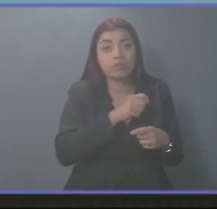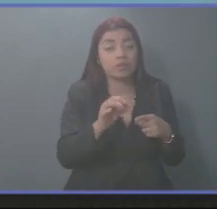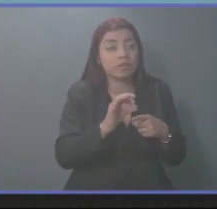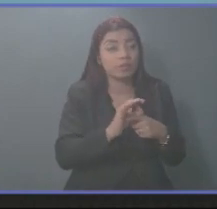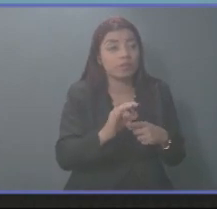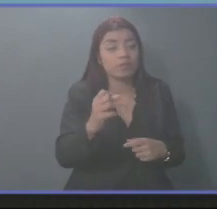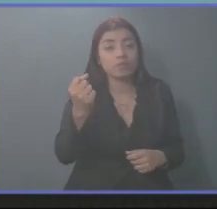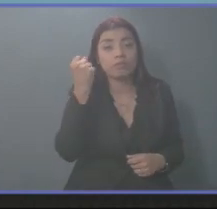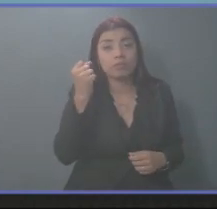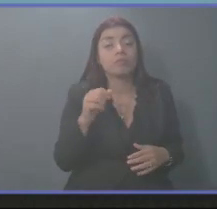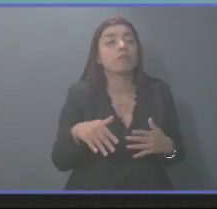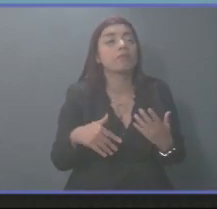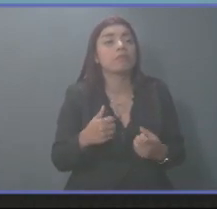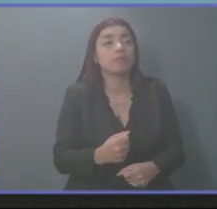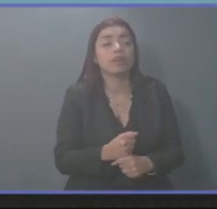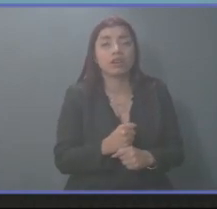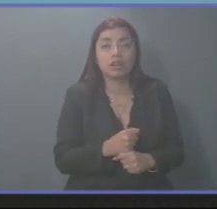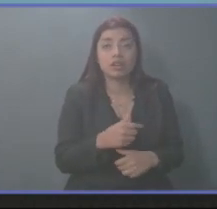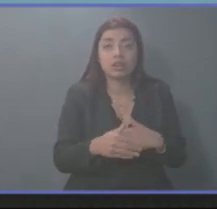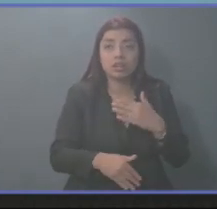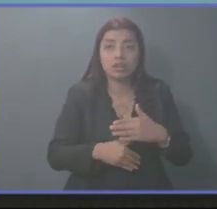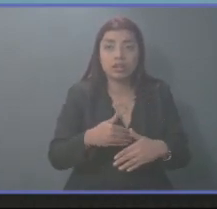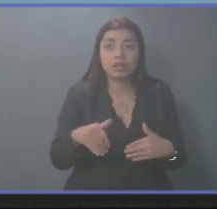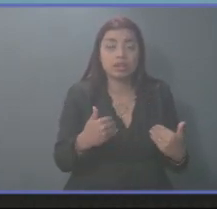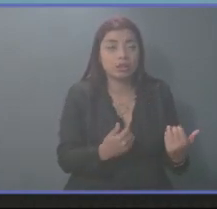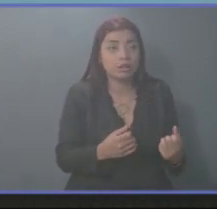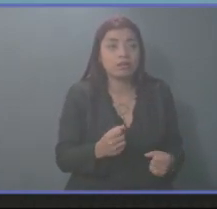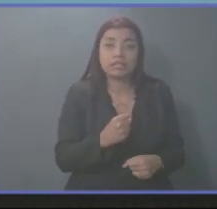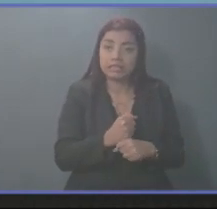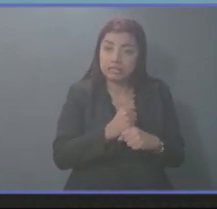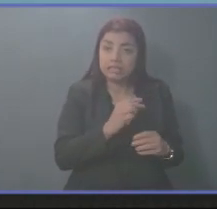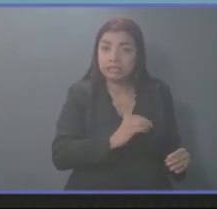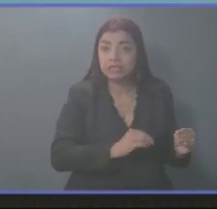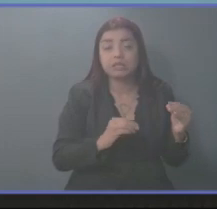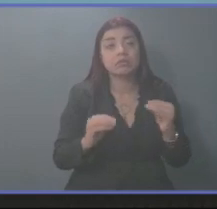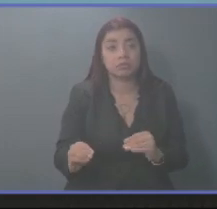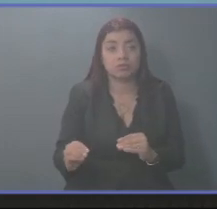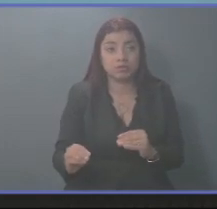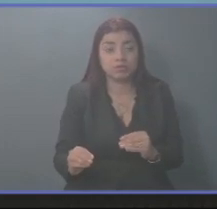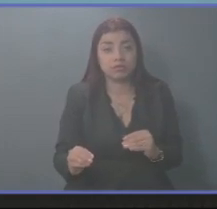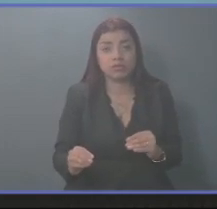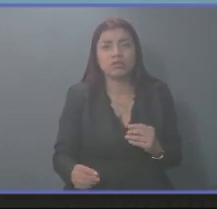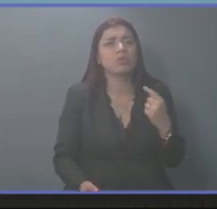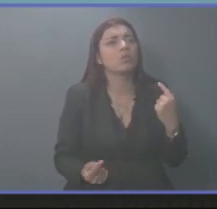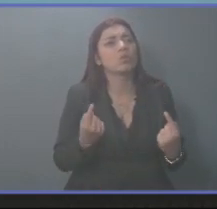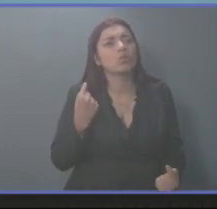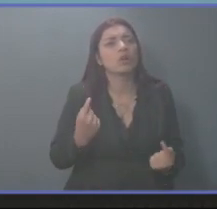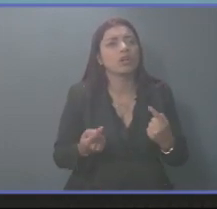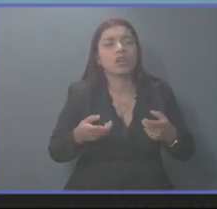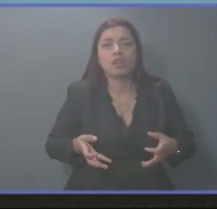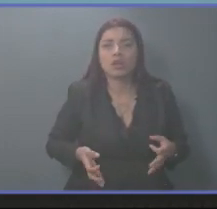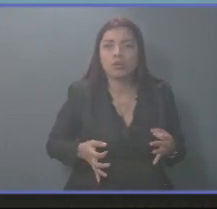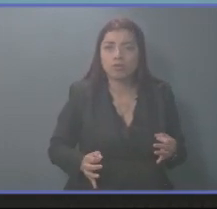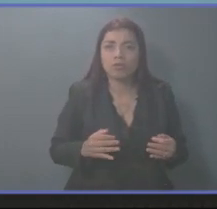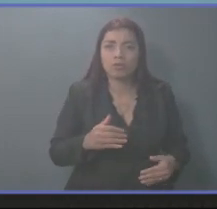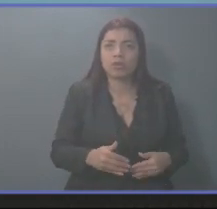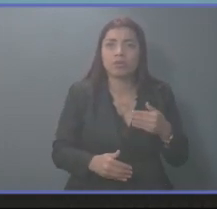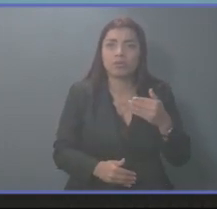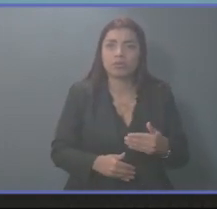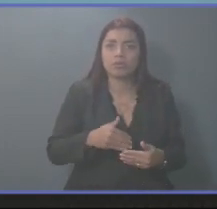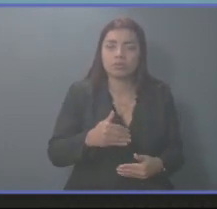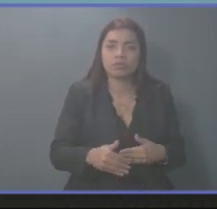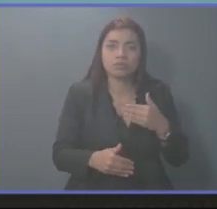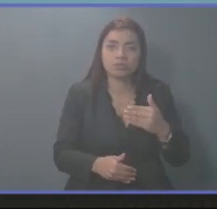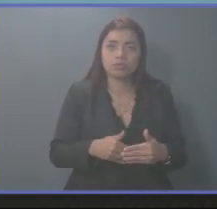cuanto a garantizar el financiamiento para que esto sea implementado, ¿cuál es el mecanismo o el camino